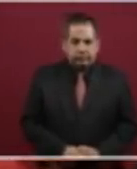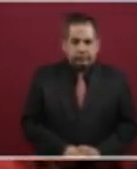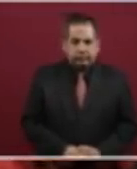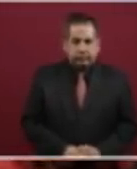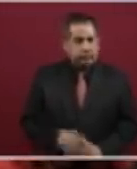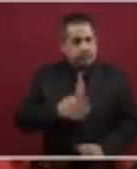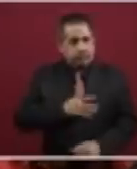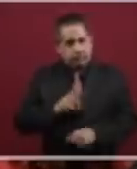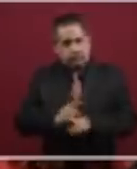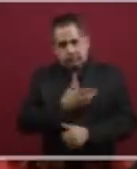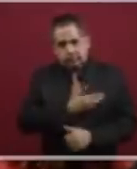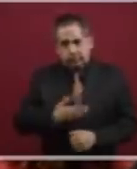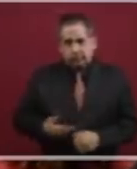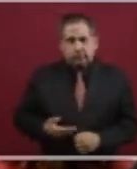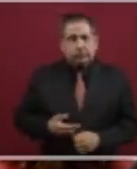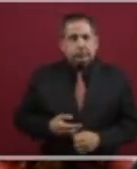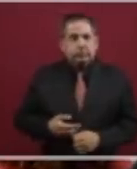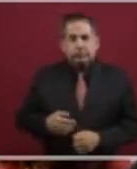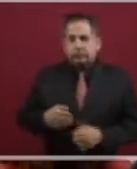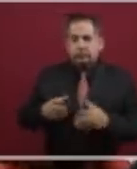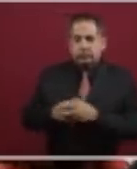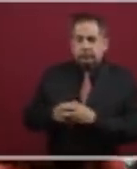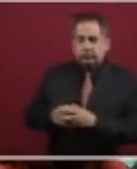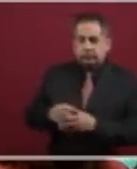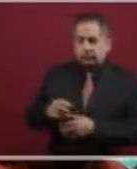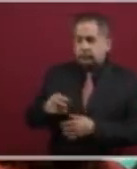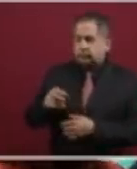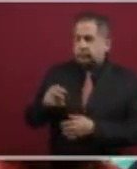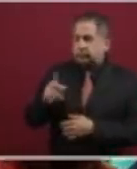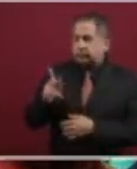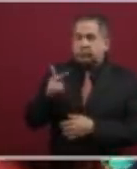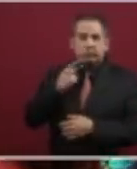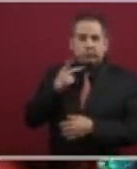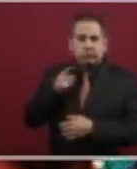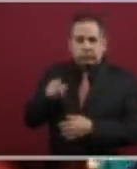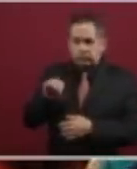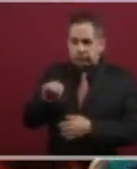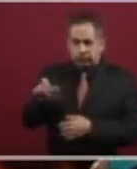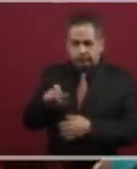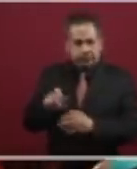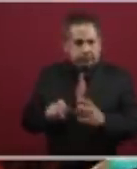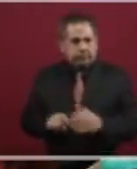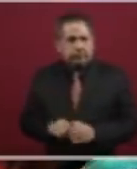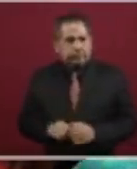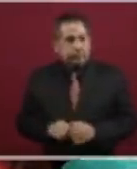Buenos días, presidente. Jocelyn Gutiérrez, de Político.mx. Para retomar la línea de